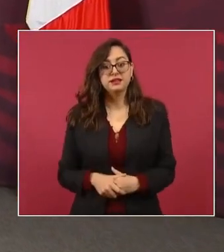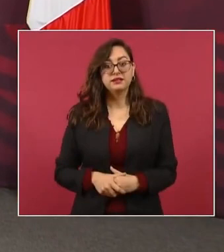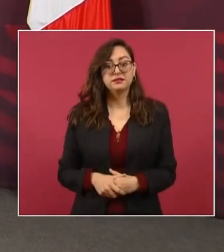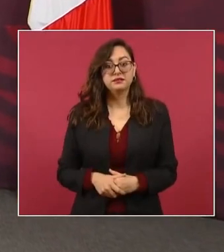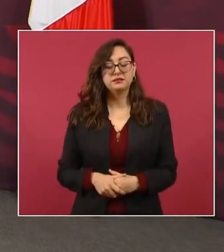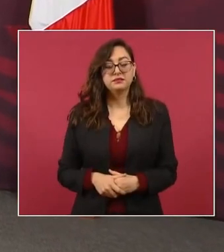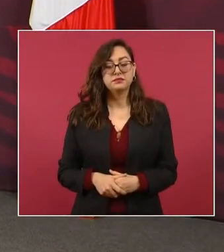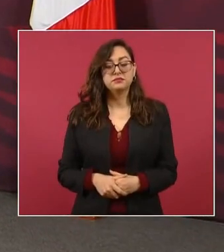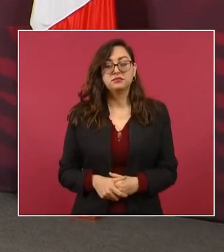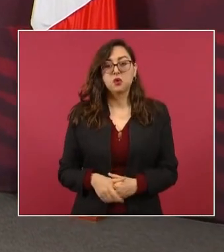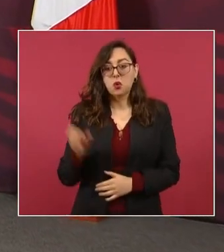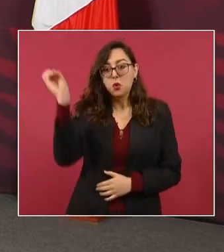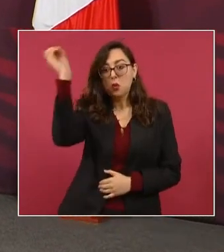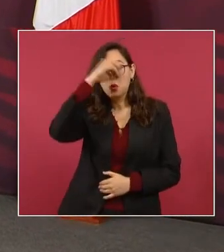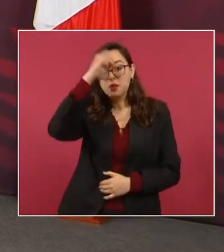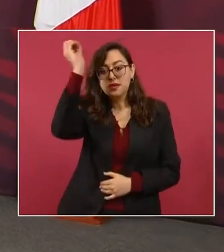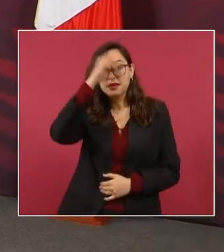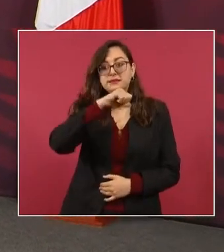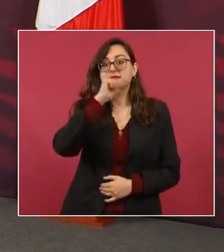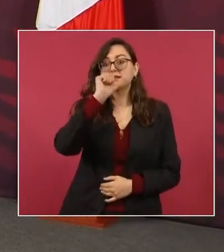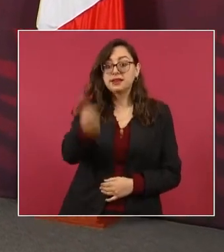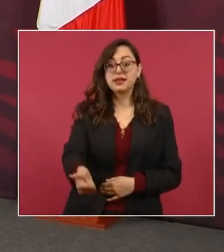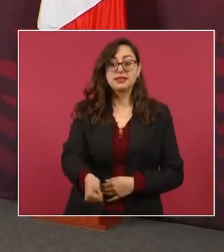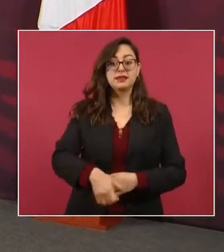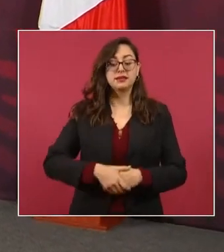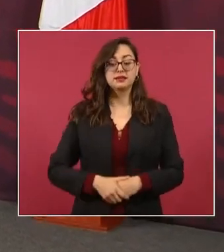no hablan.